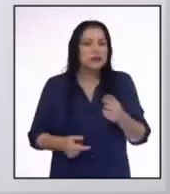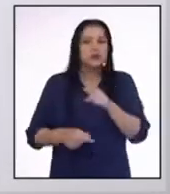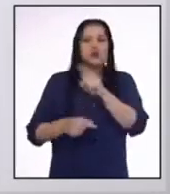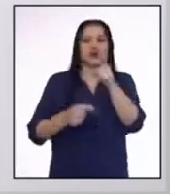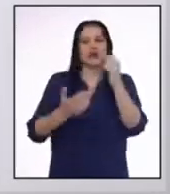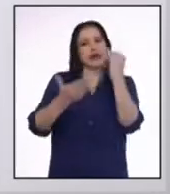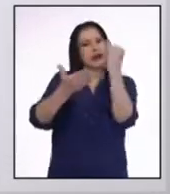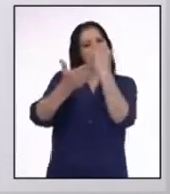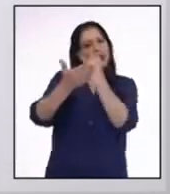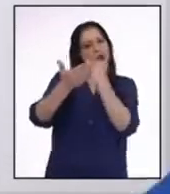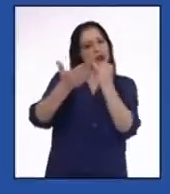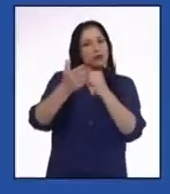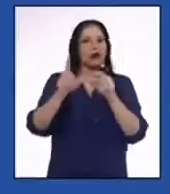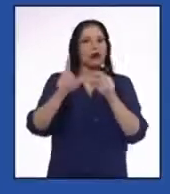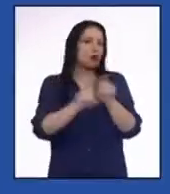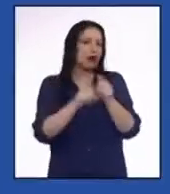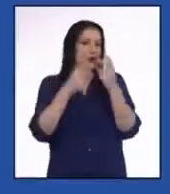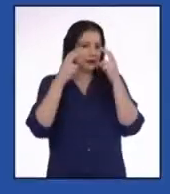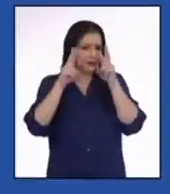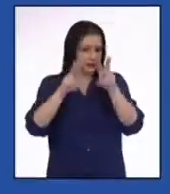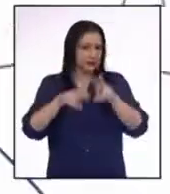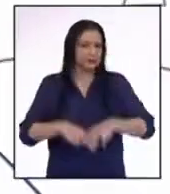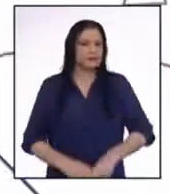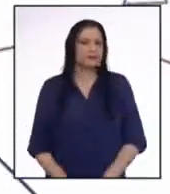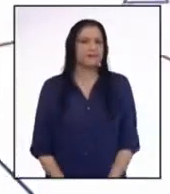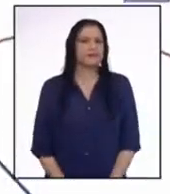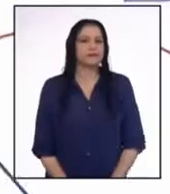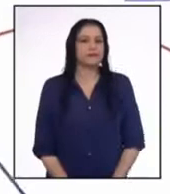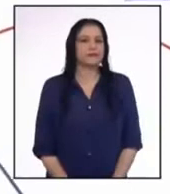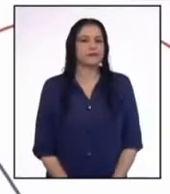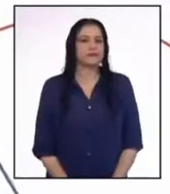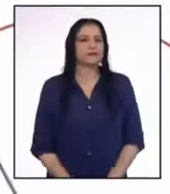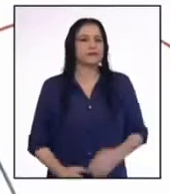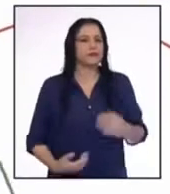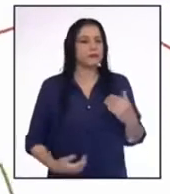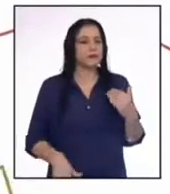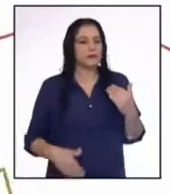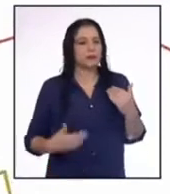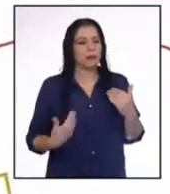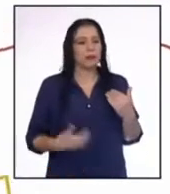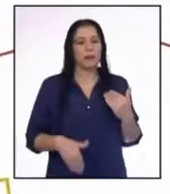un dibujo como este.